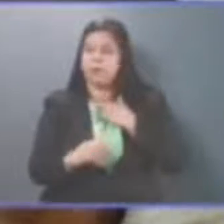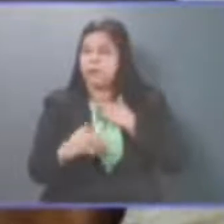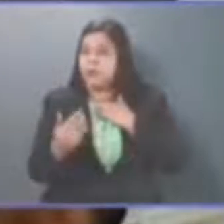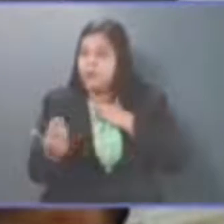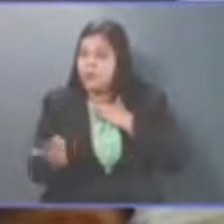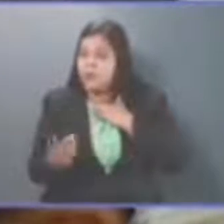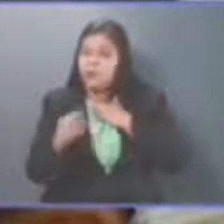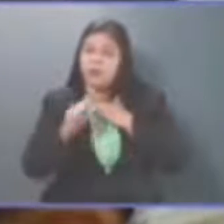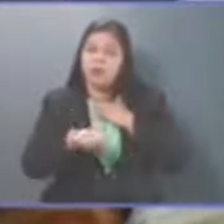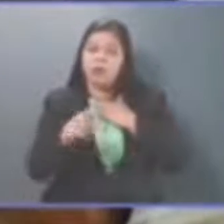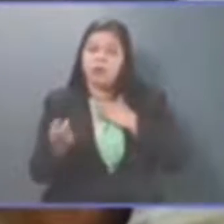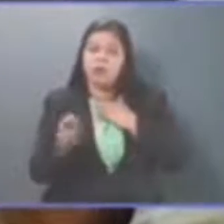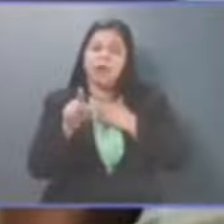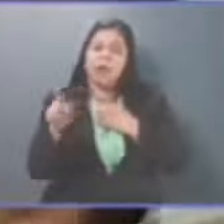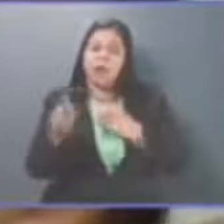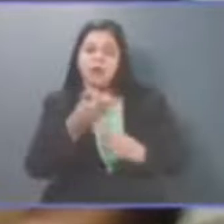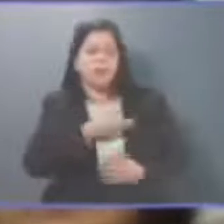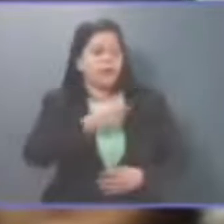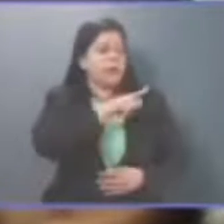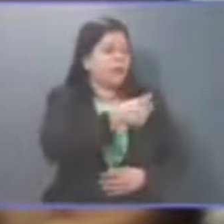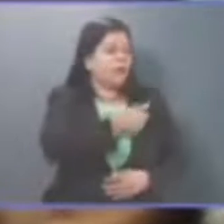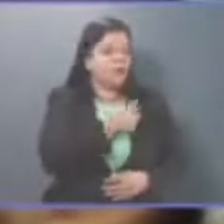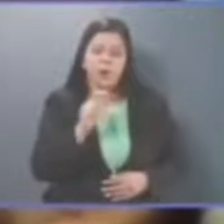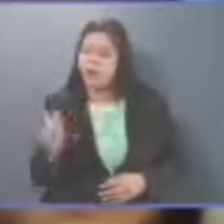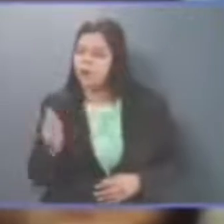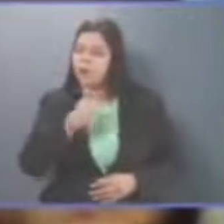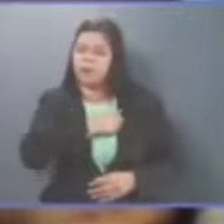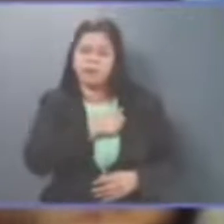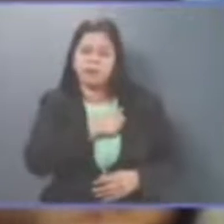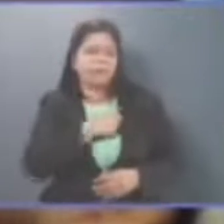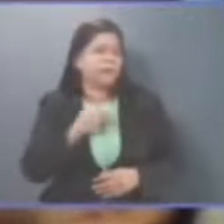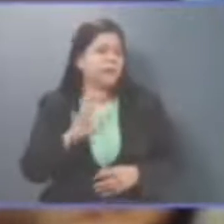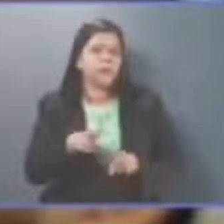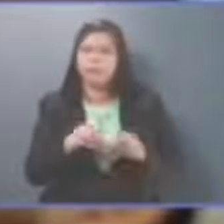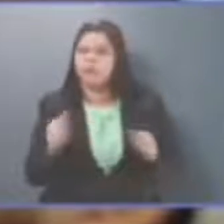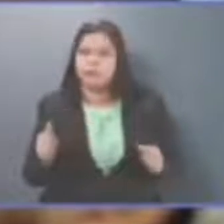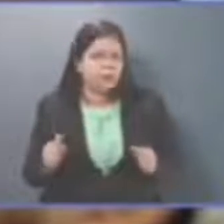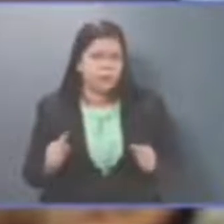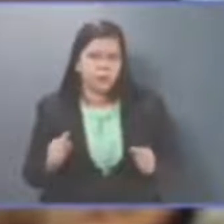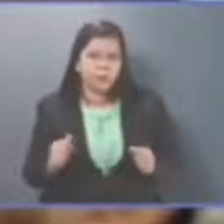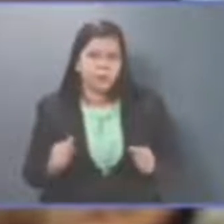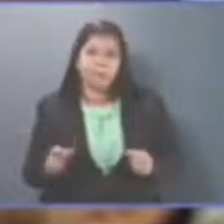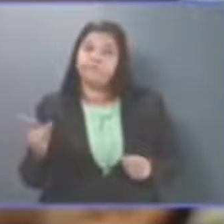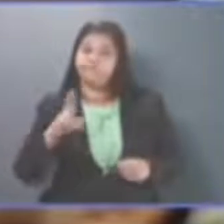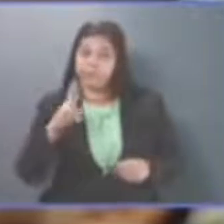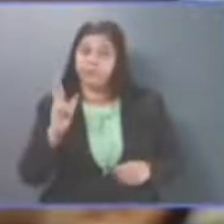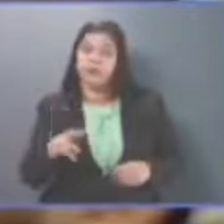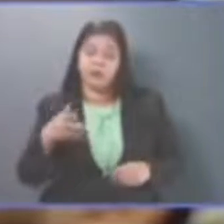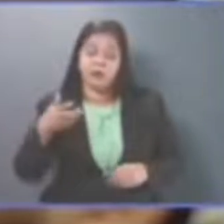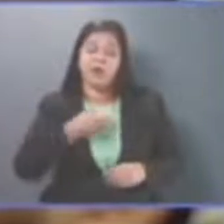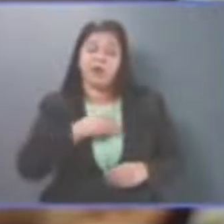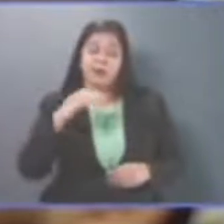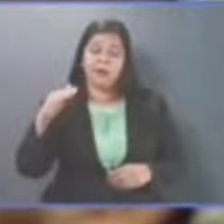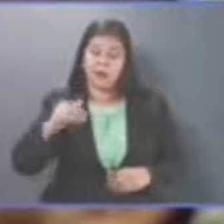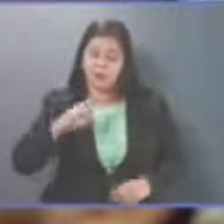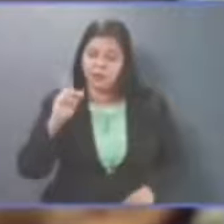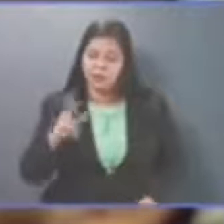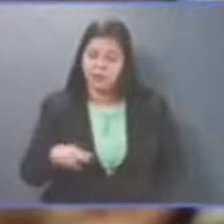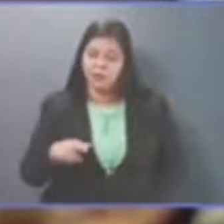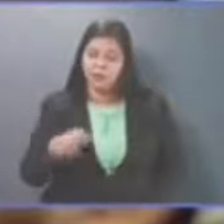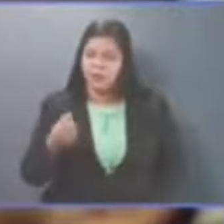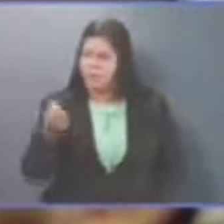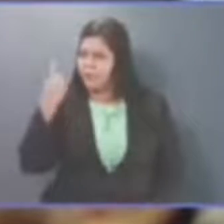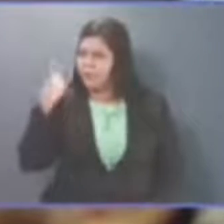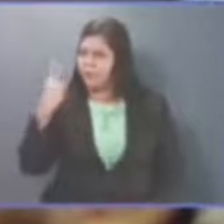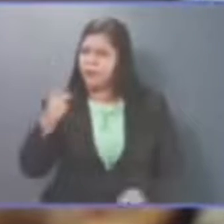así se estuvieron rotando y pasando la pelota y no le resolvían nunca a la población. Esa es la realidad de nuestro pueblo. El fin de